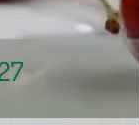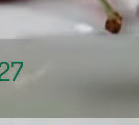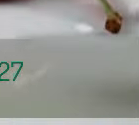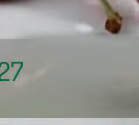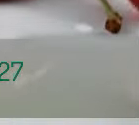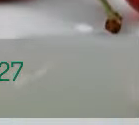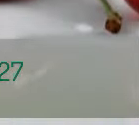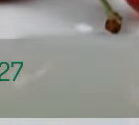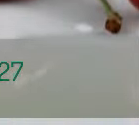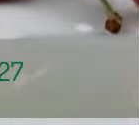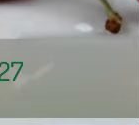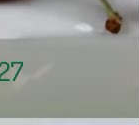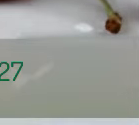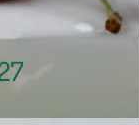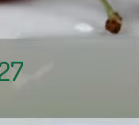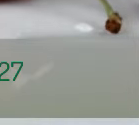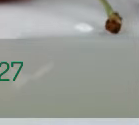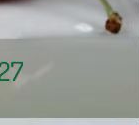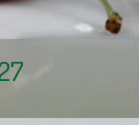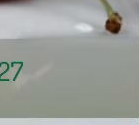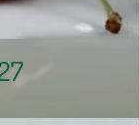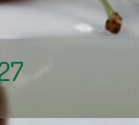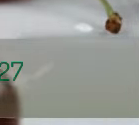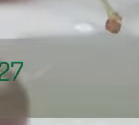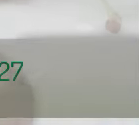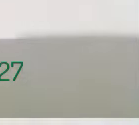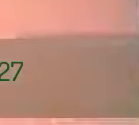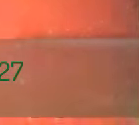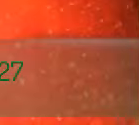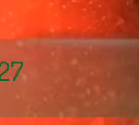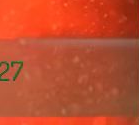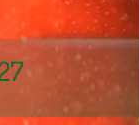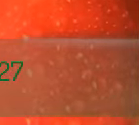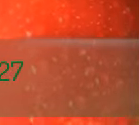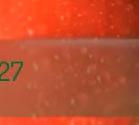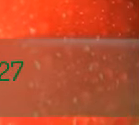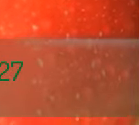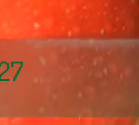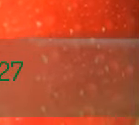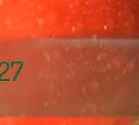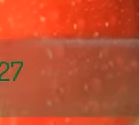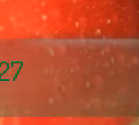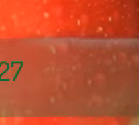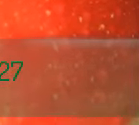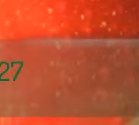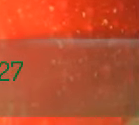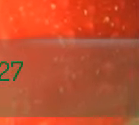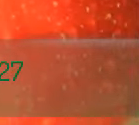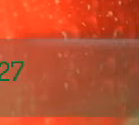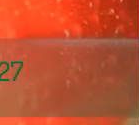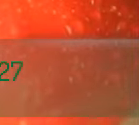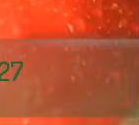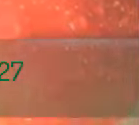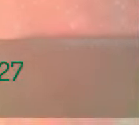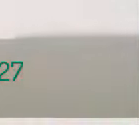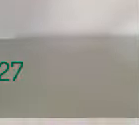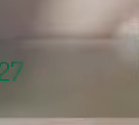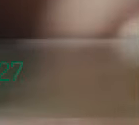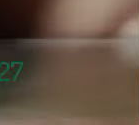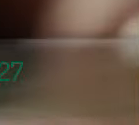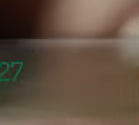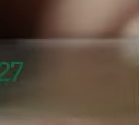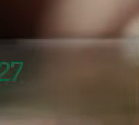fruto del olivo y sus antioxidantes, que son los verbascósidos para protección de la piel. Son grandes antioxidantes que